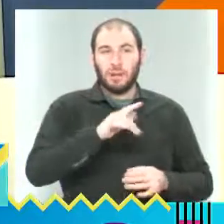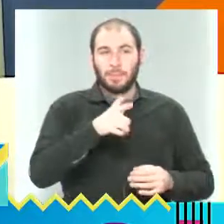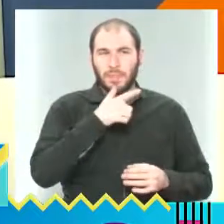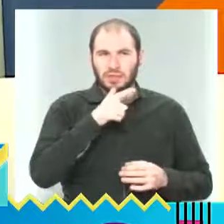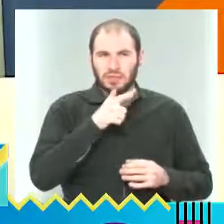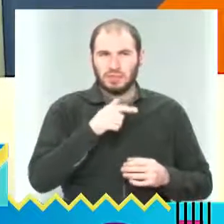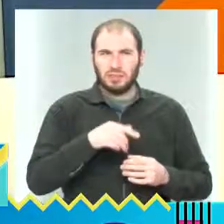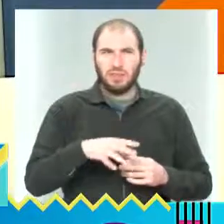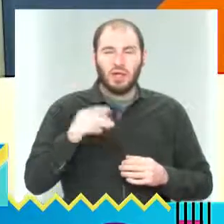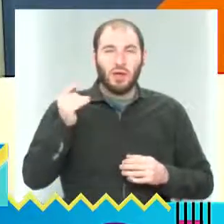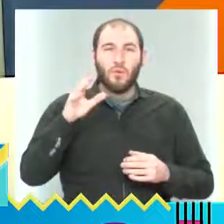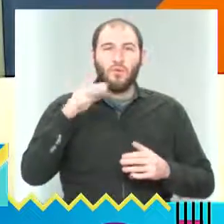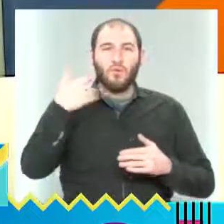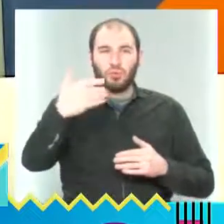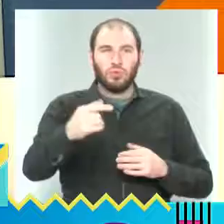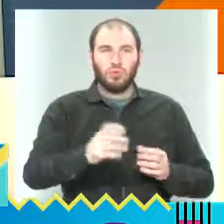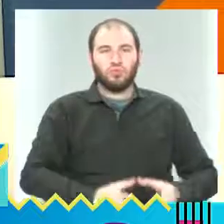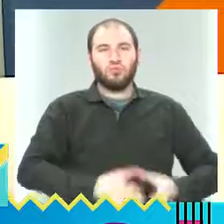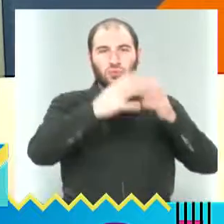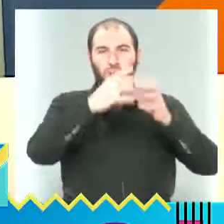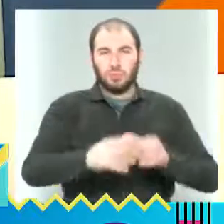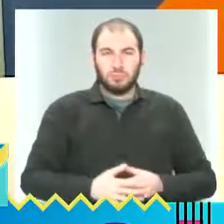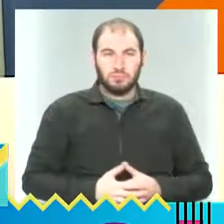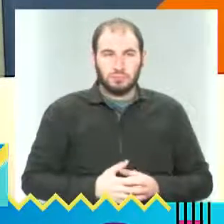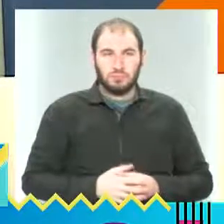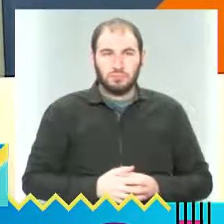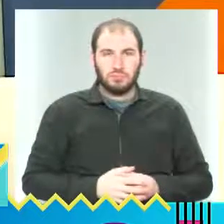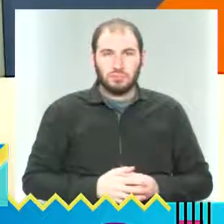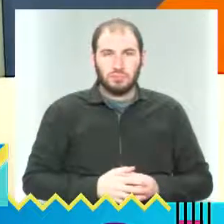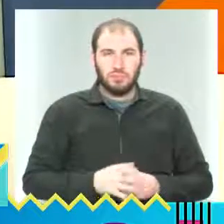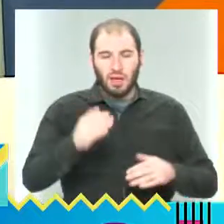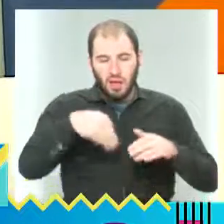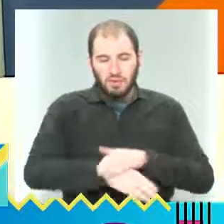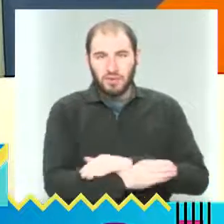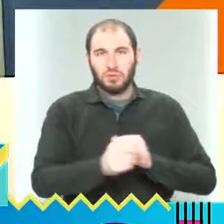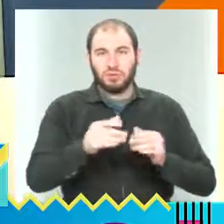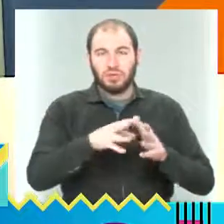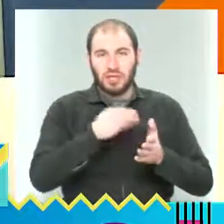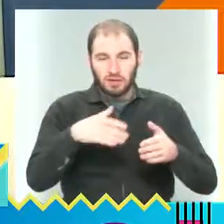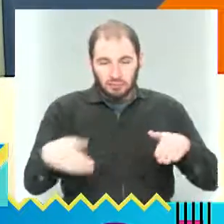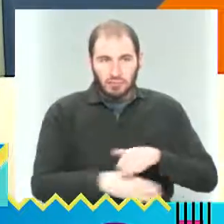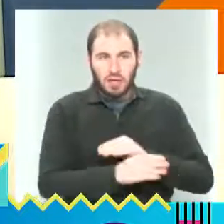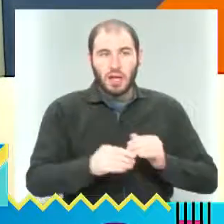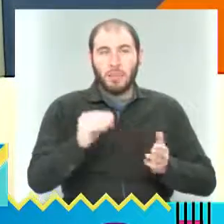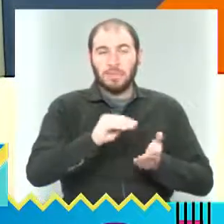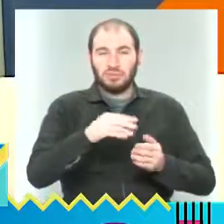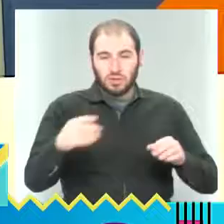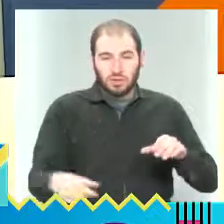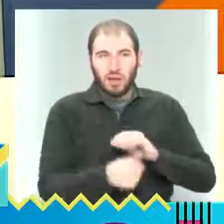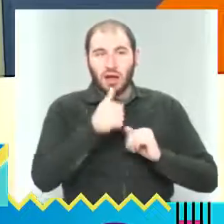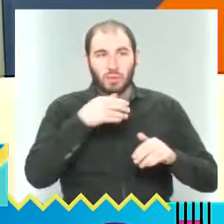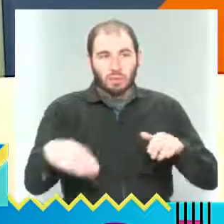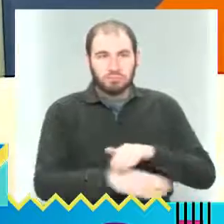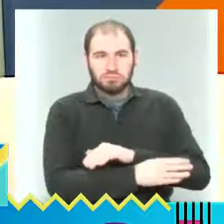los supersónicos, con tubos que van por debajo de la tierra a dejar la basura, y como les sobra